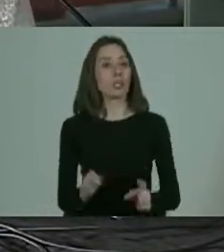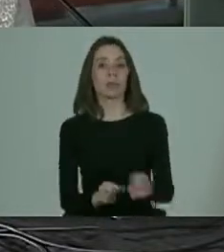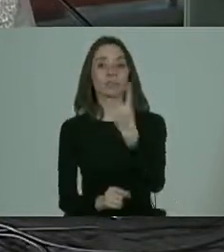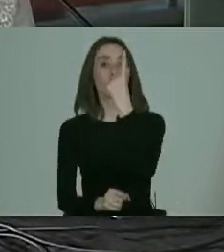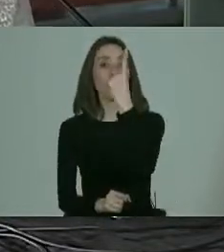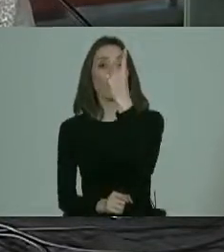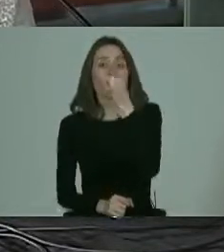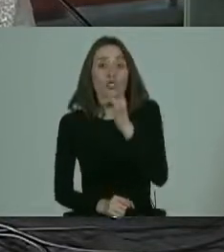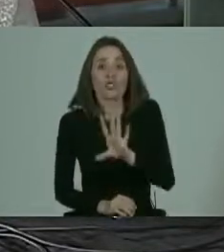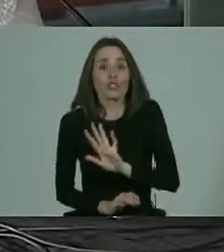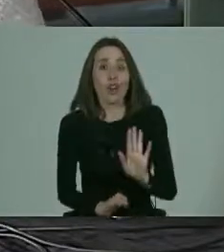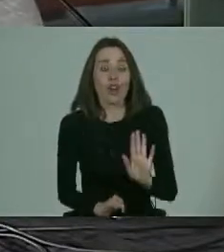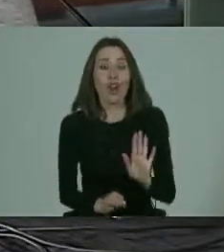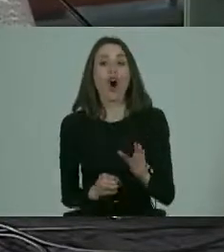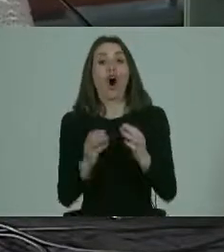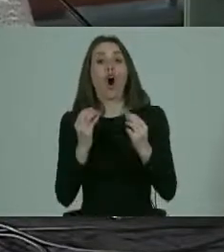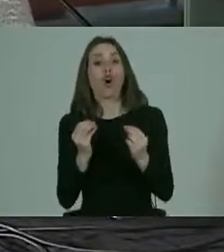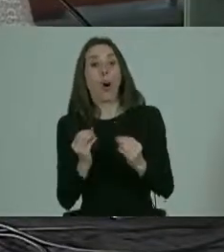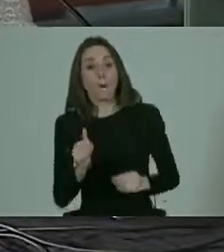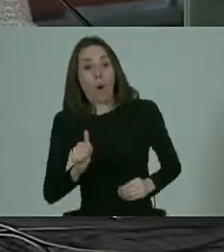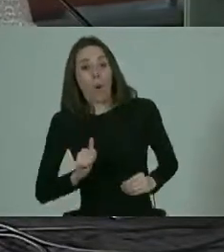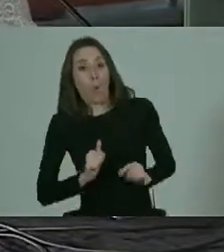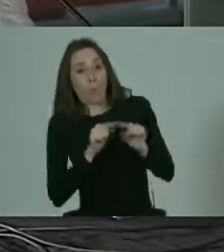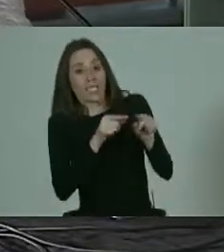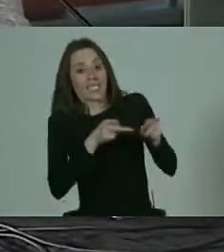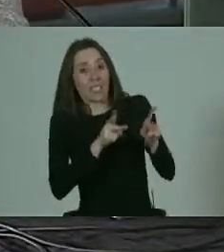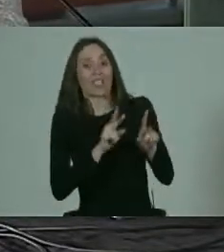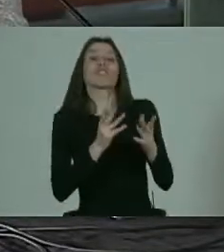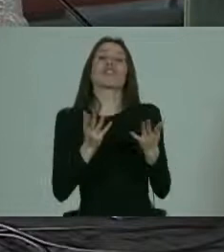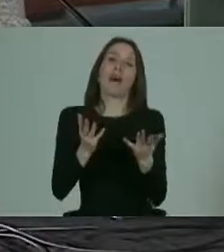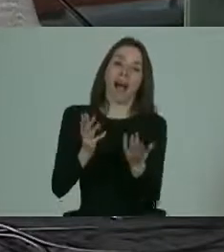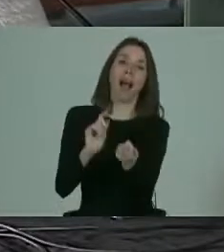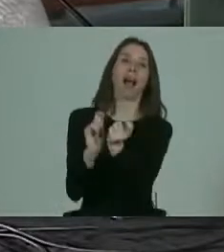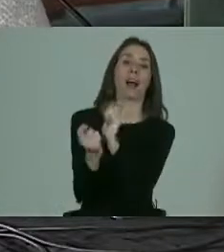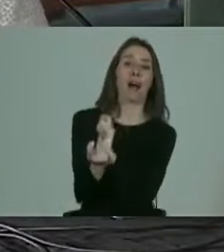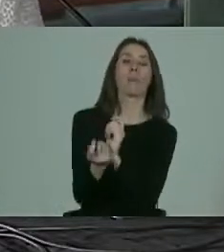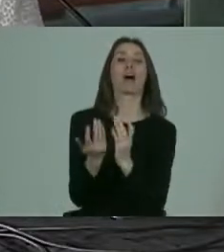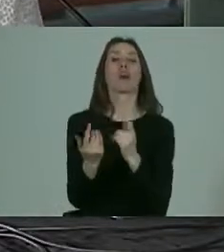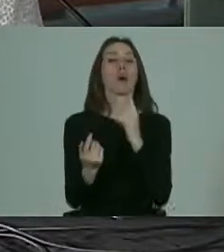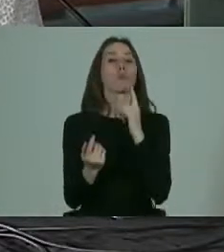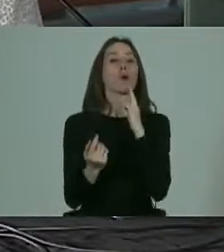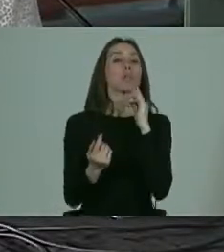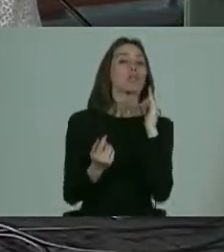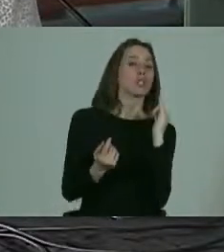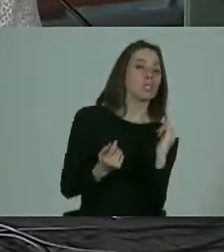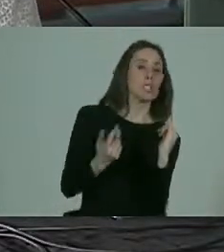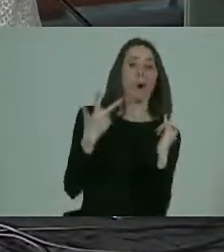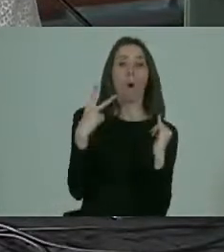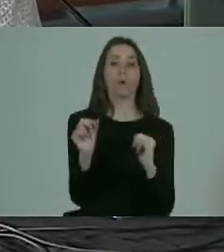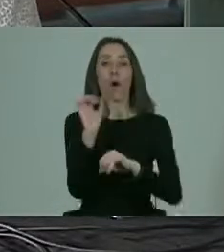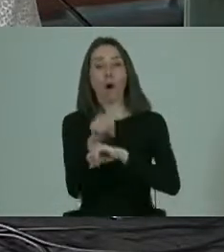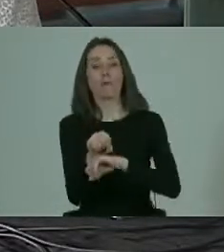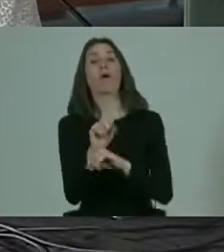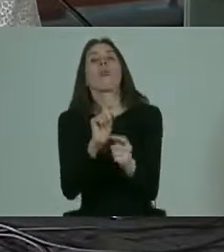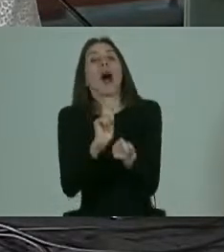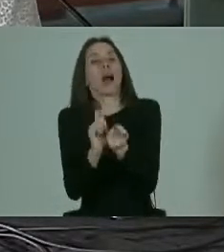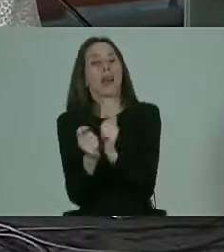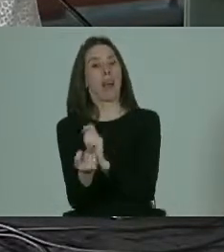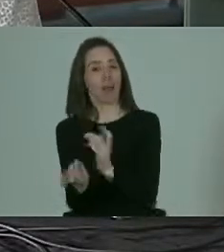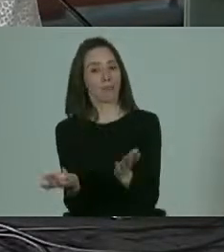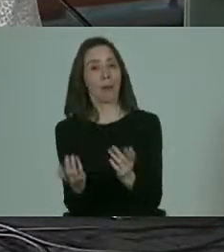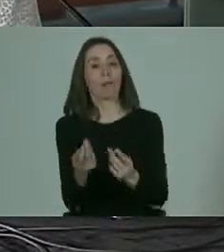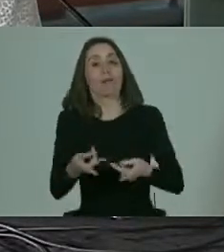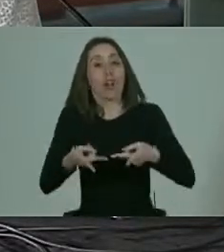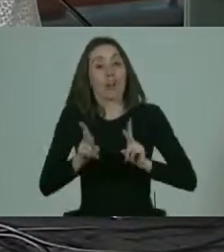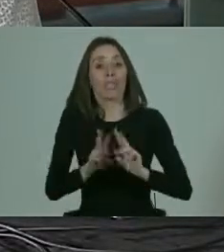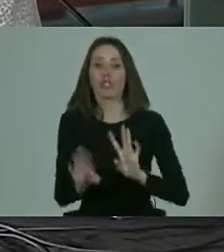solo la manera de ejercer lo que puede cambiar la manera de consentir o disentir puede cambiar pero los derechos son